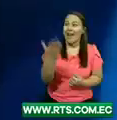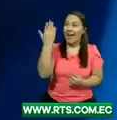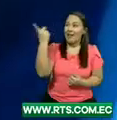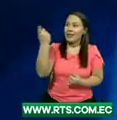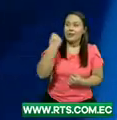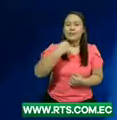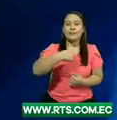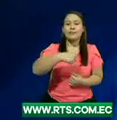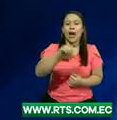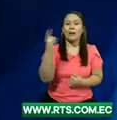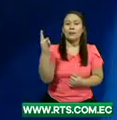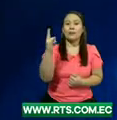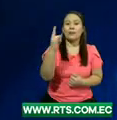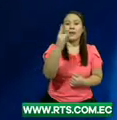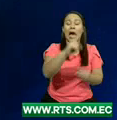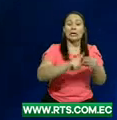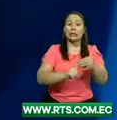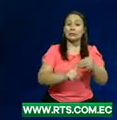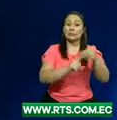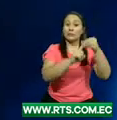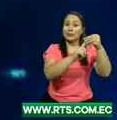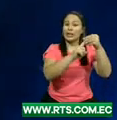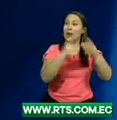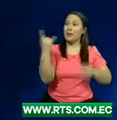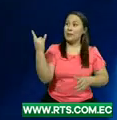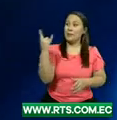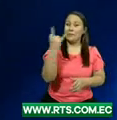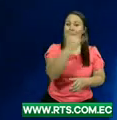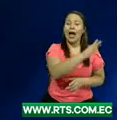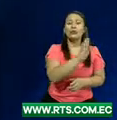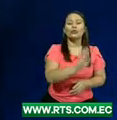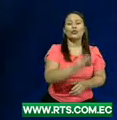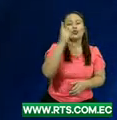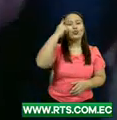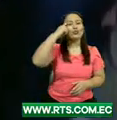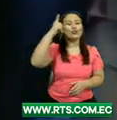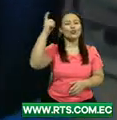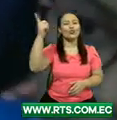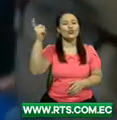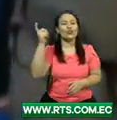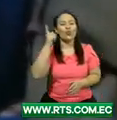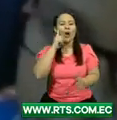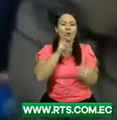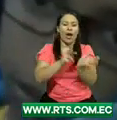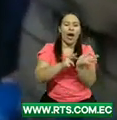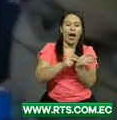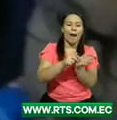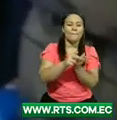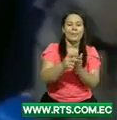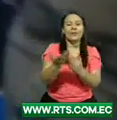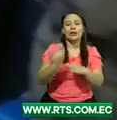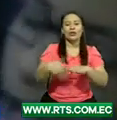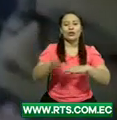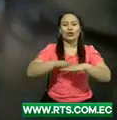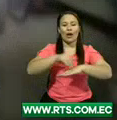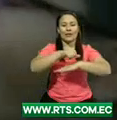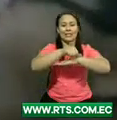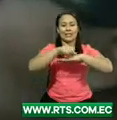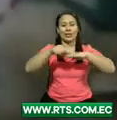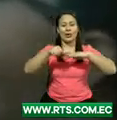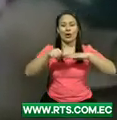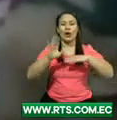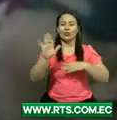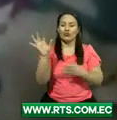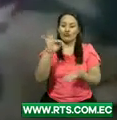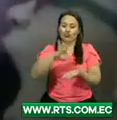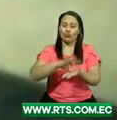pero no uno cualquiera sino un viaje cumplir el sueño de joao poder caminar tras someterse a una operación su